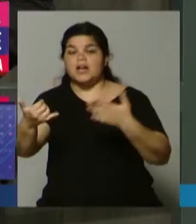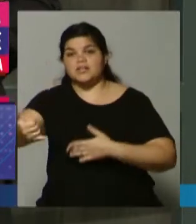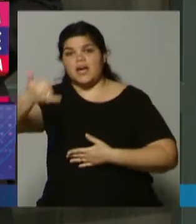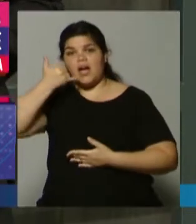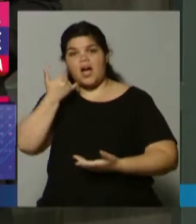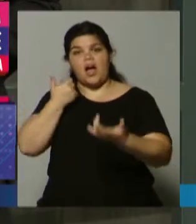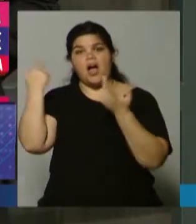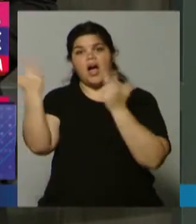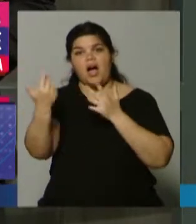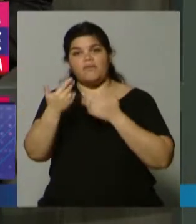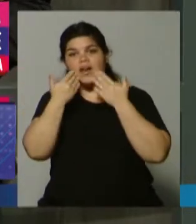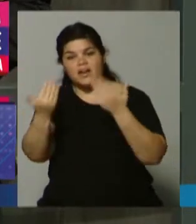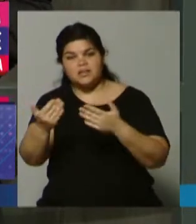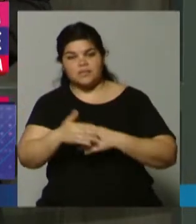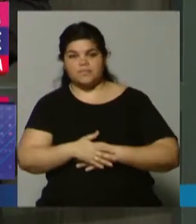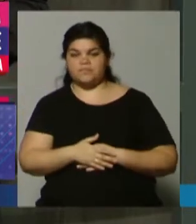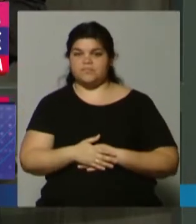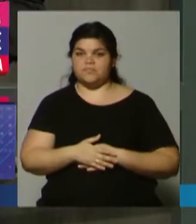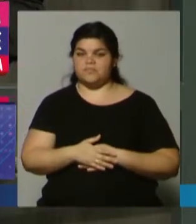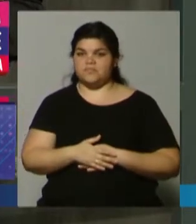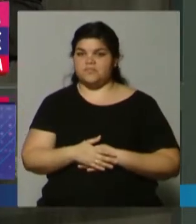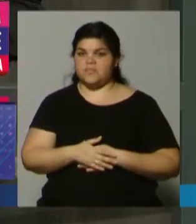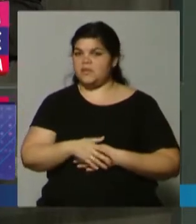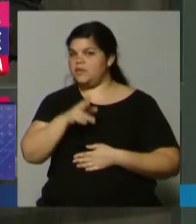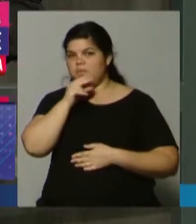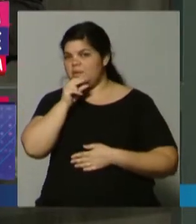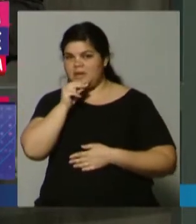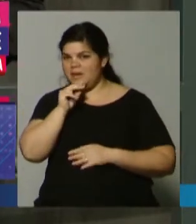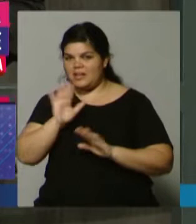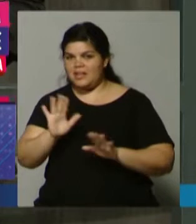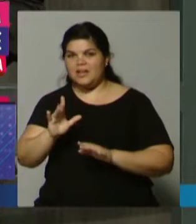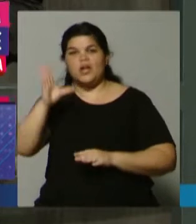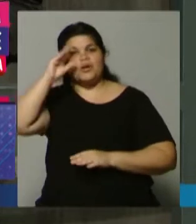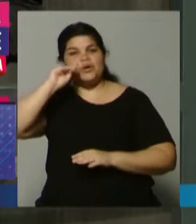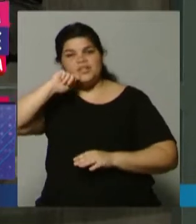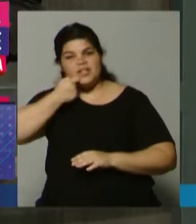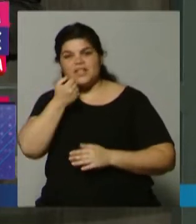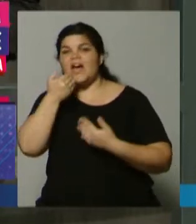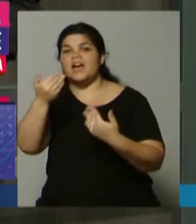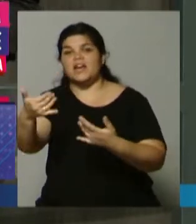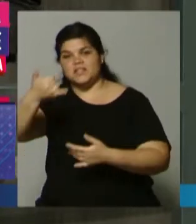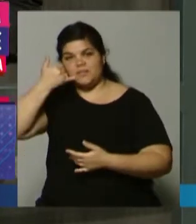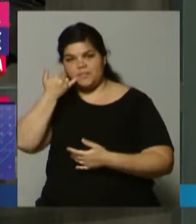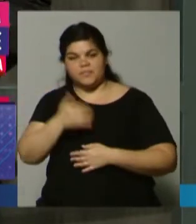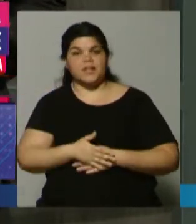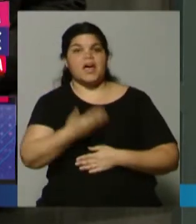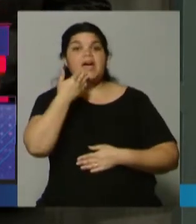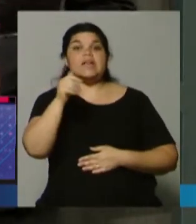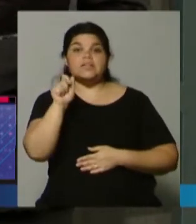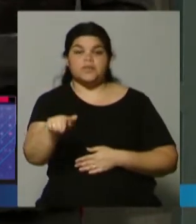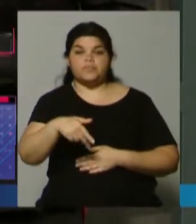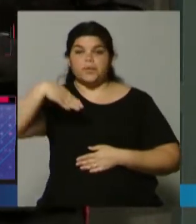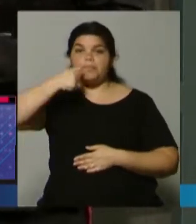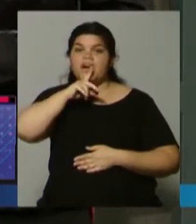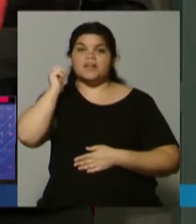oportunidad de hablar con usted. No, por favor, que tengan una buena noche y muchas gracias. Muchas gracias a usted. Adiós. Marta Reale